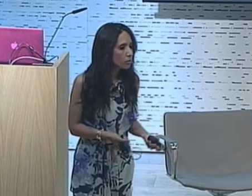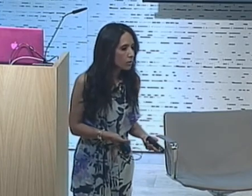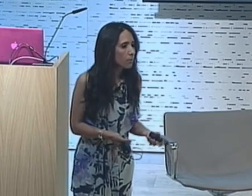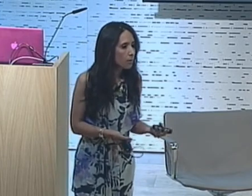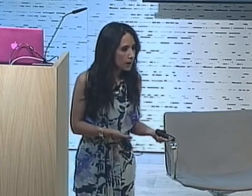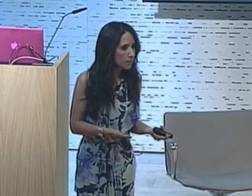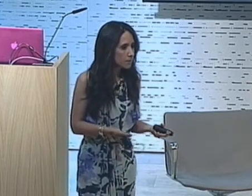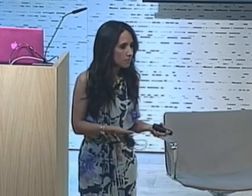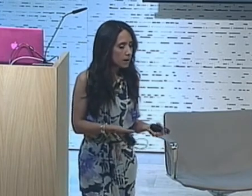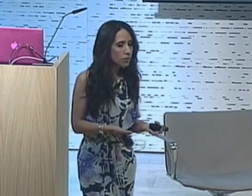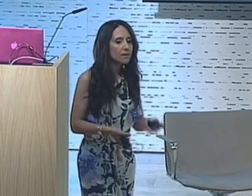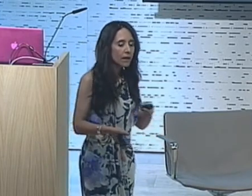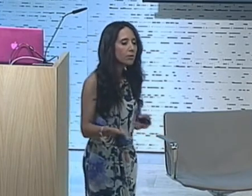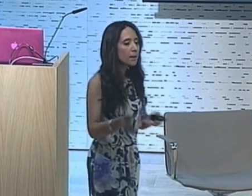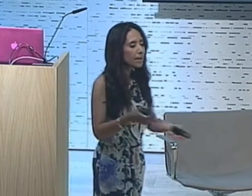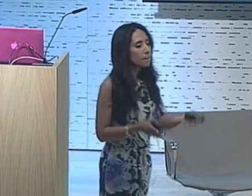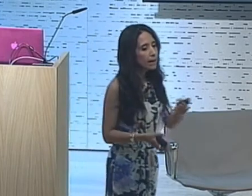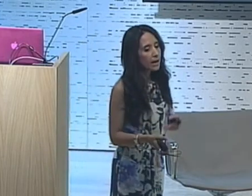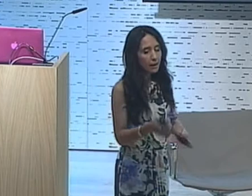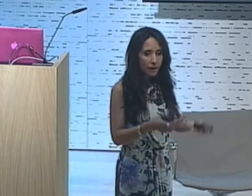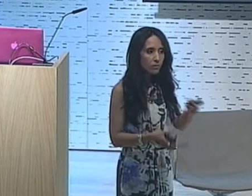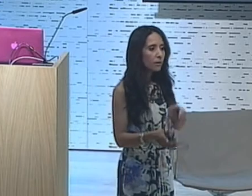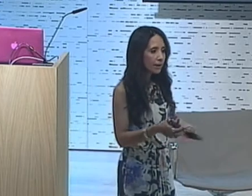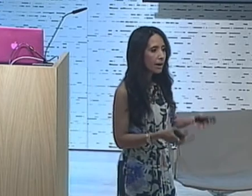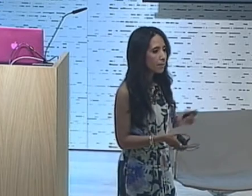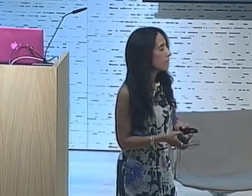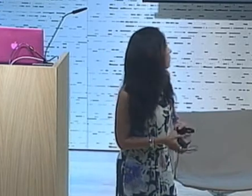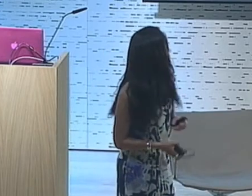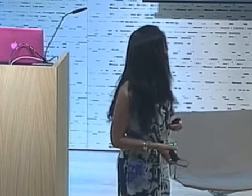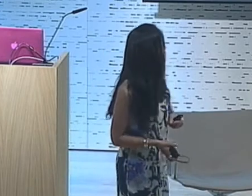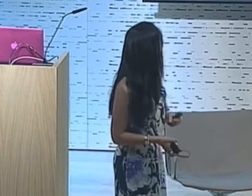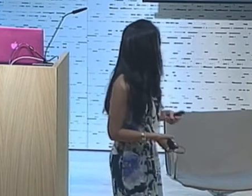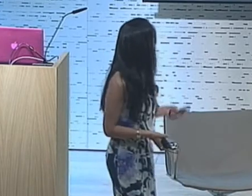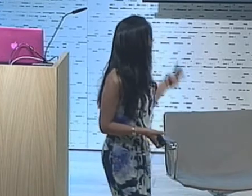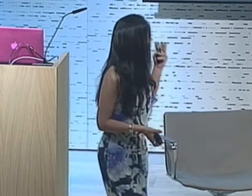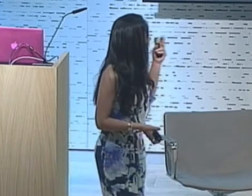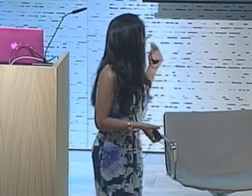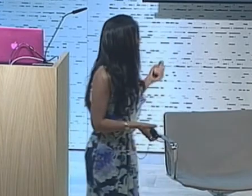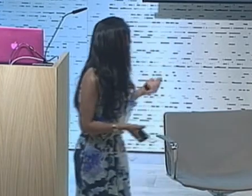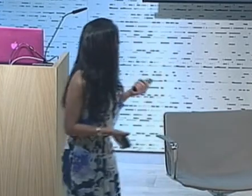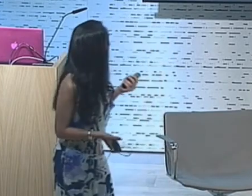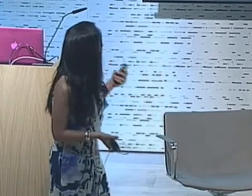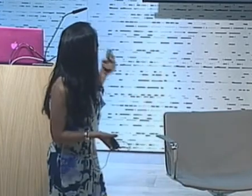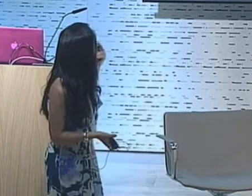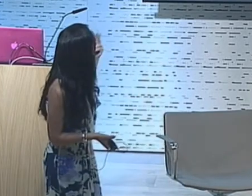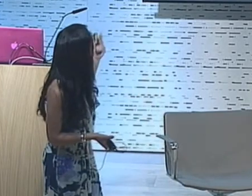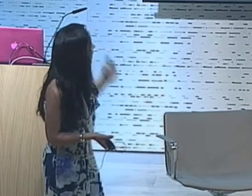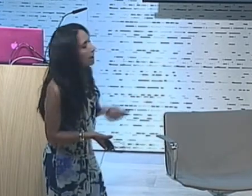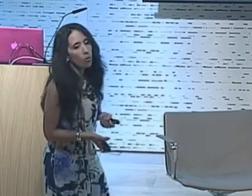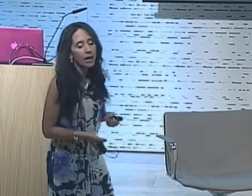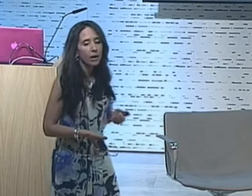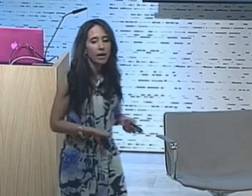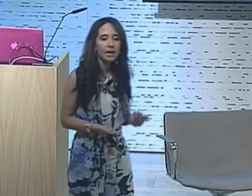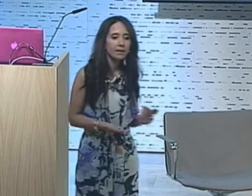una resolución de problemas. Entonces, esto también implica que el maestro se vaya cambiando de posición. Hablando